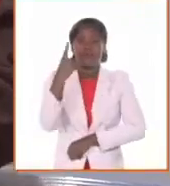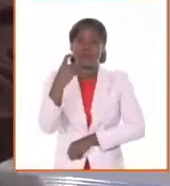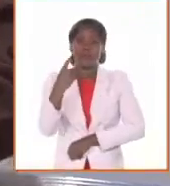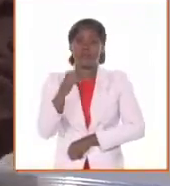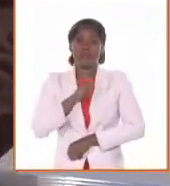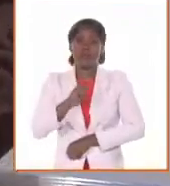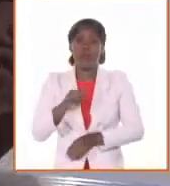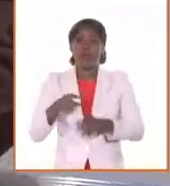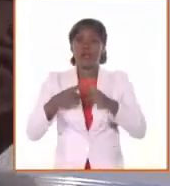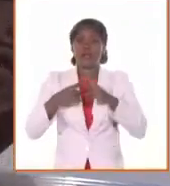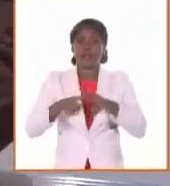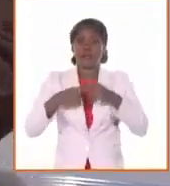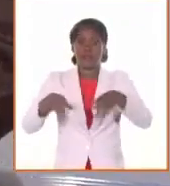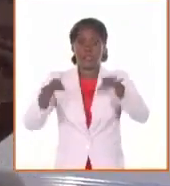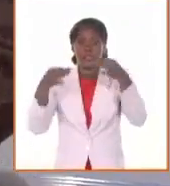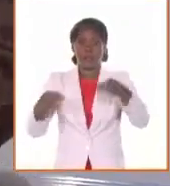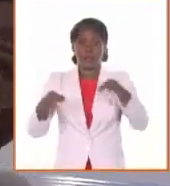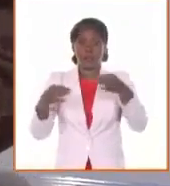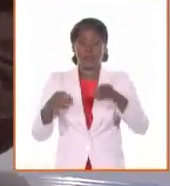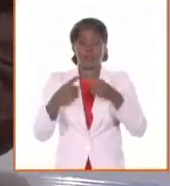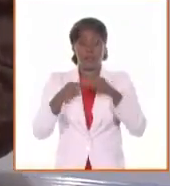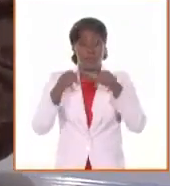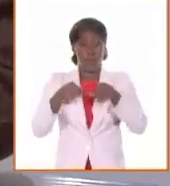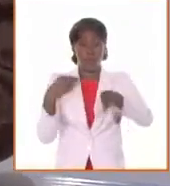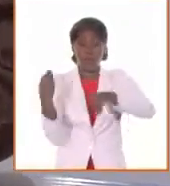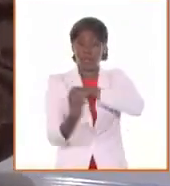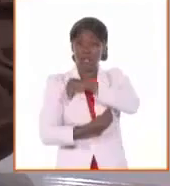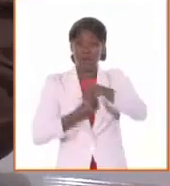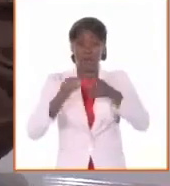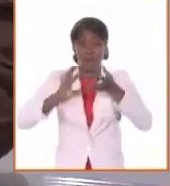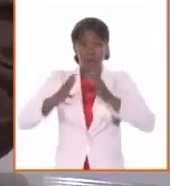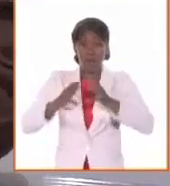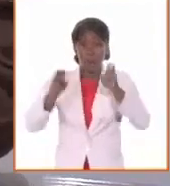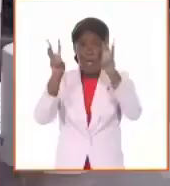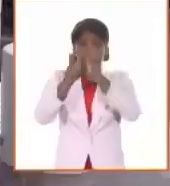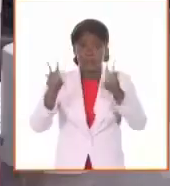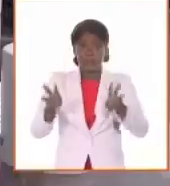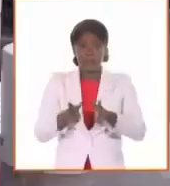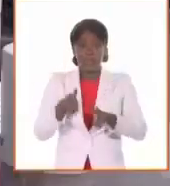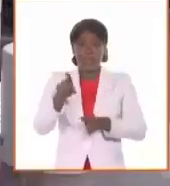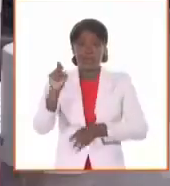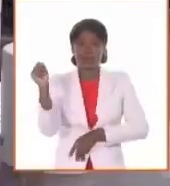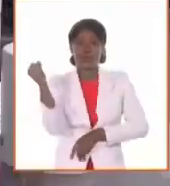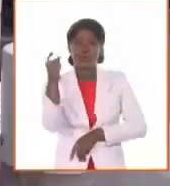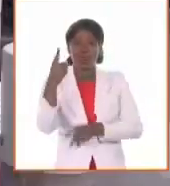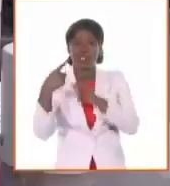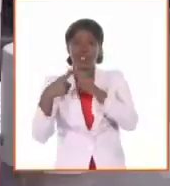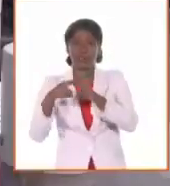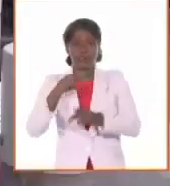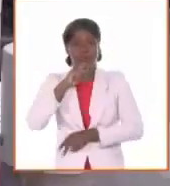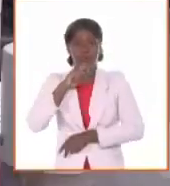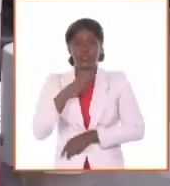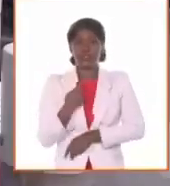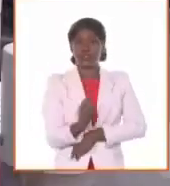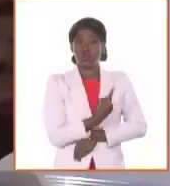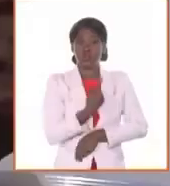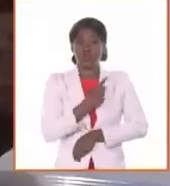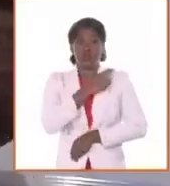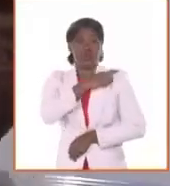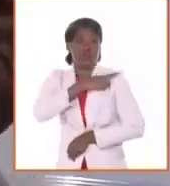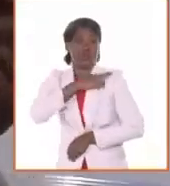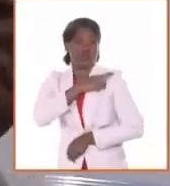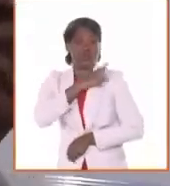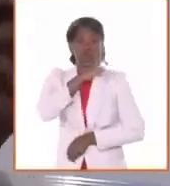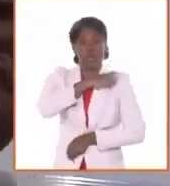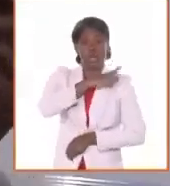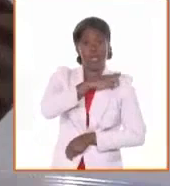eso de que la transformación digital de por sí sola no va a resolver el problema aquí los funcionarios tienen que